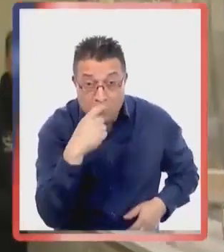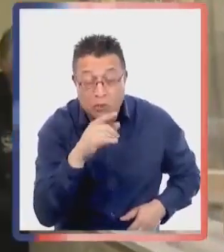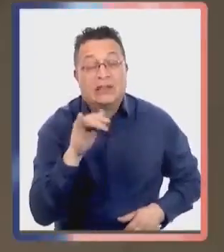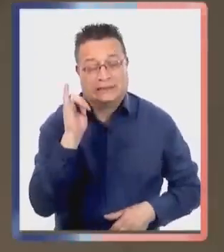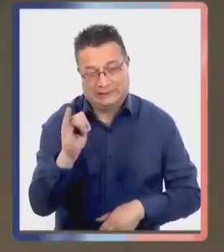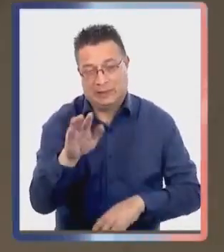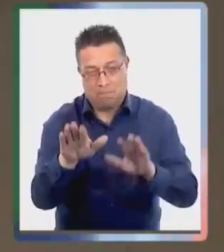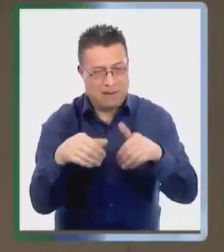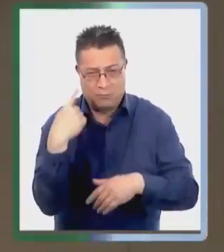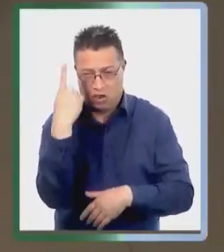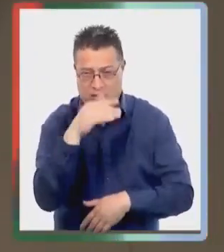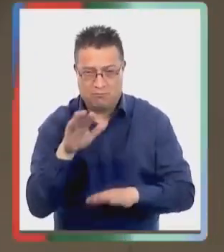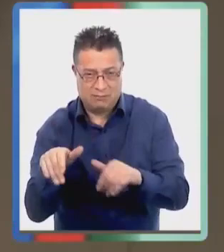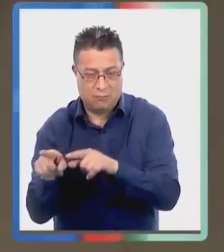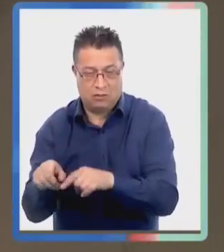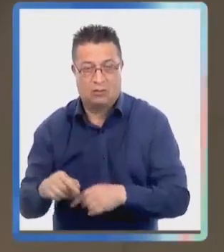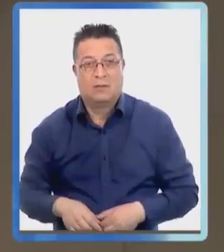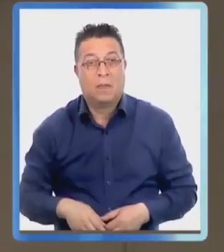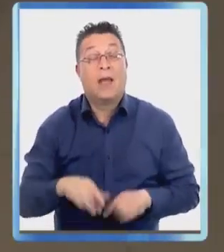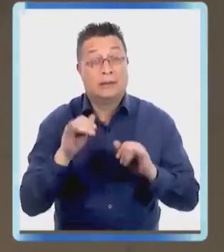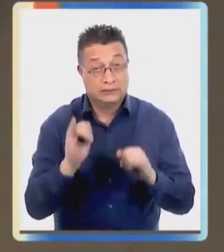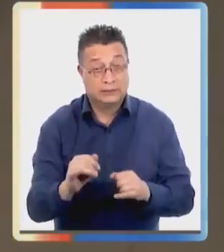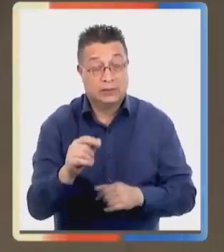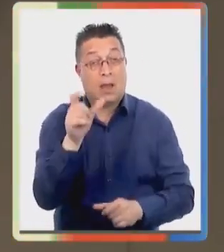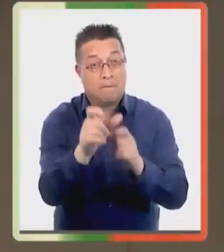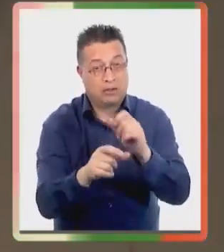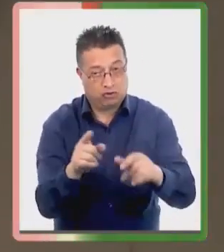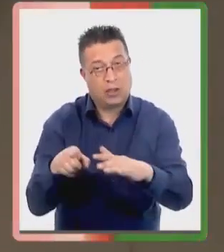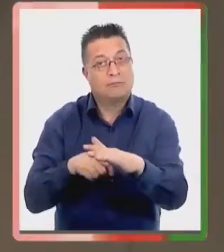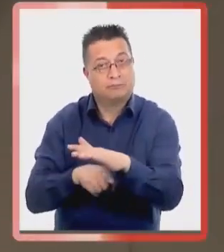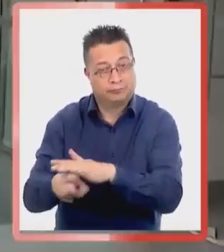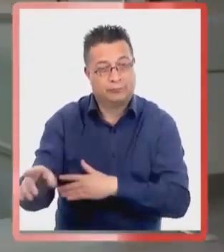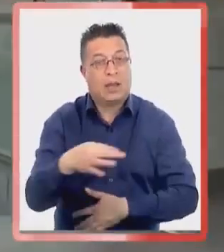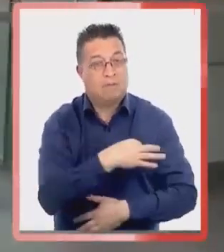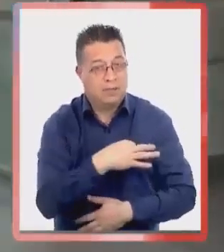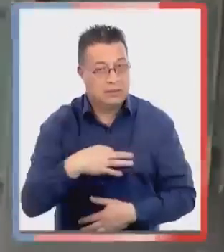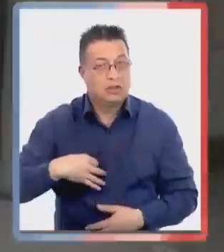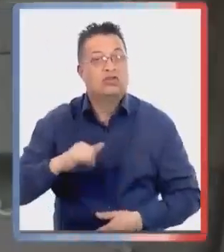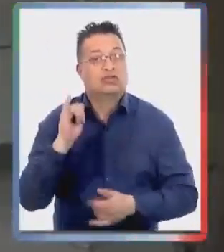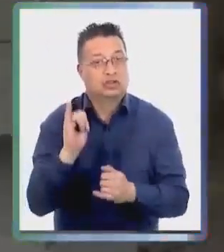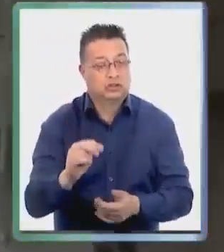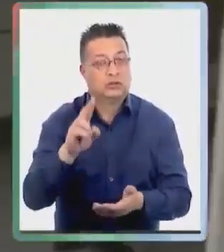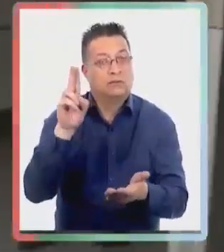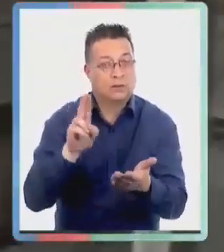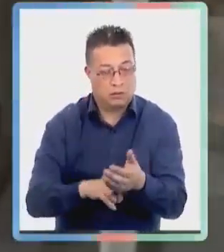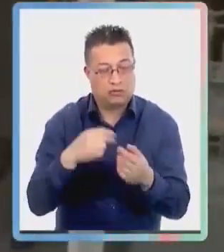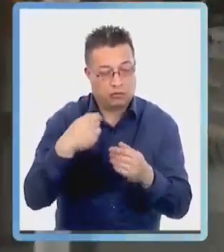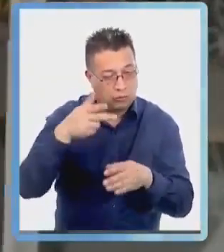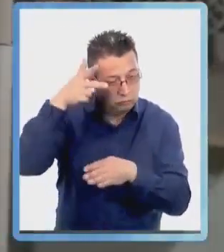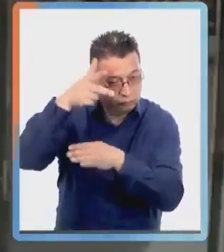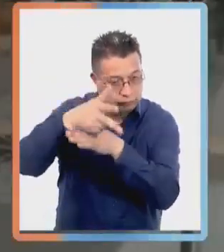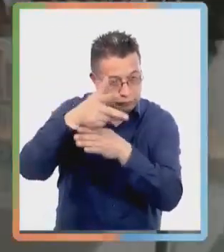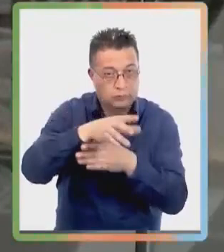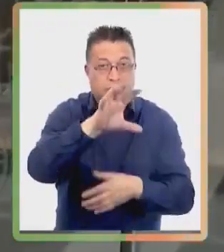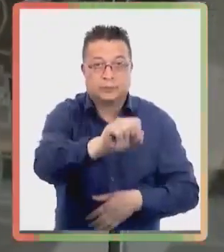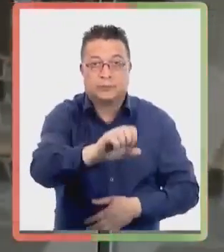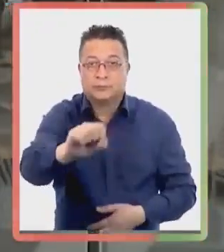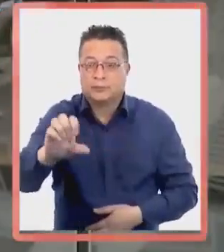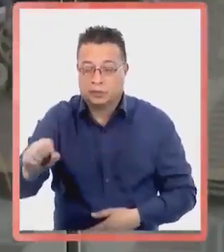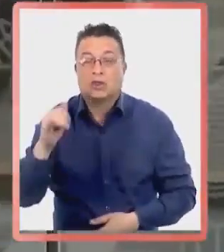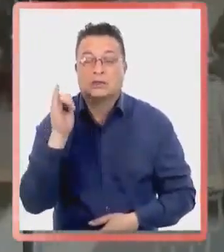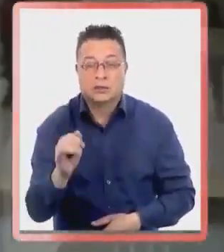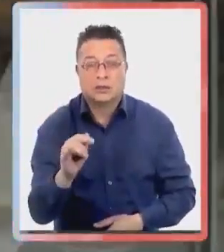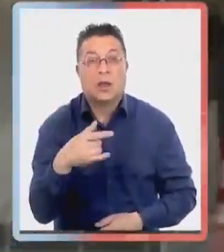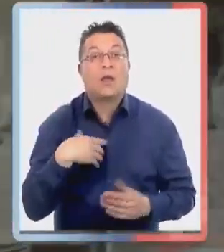Los mismos. Ahora la policía busca imágenes de las cámaras de seguridad que muestran la huida del vehículo. En el gobierno anunciaron multas